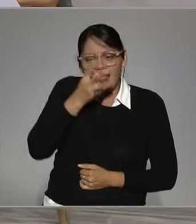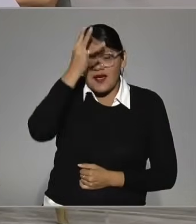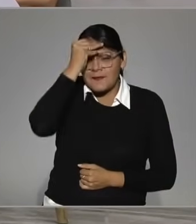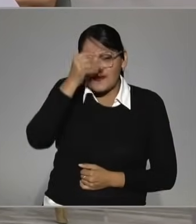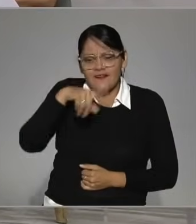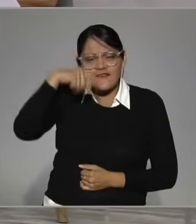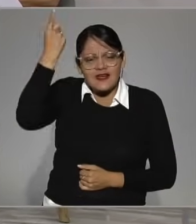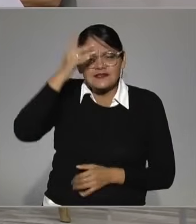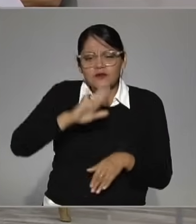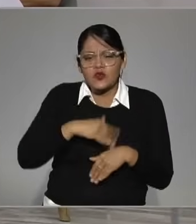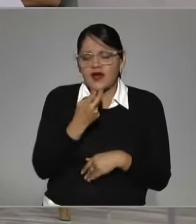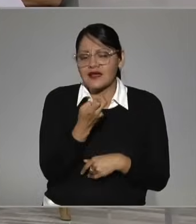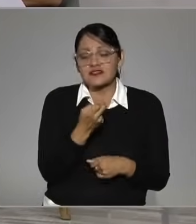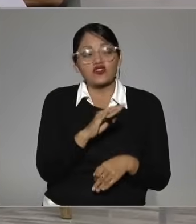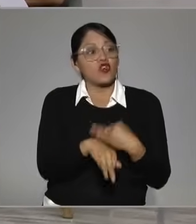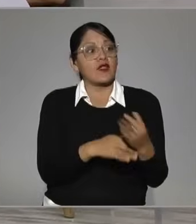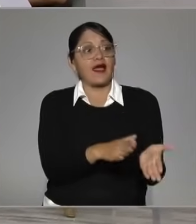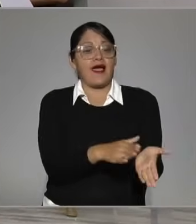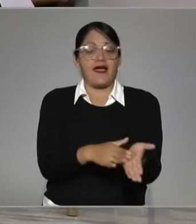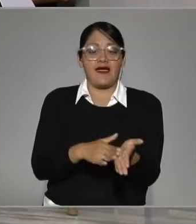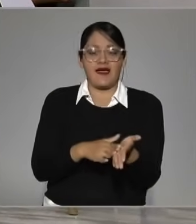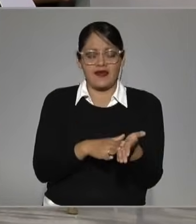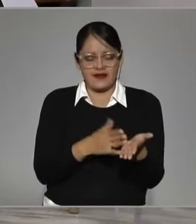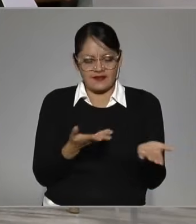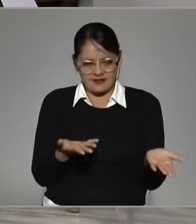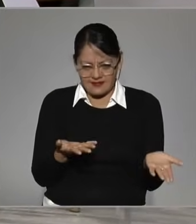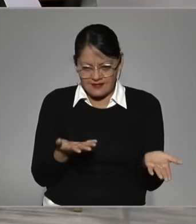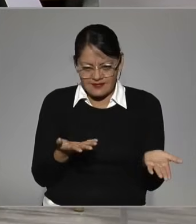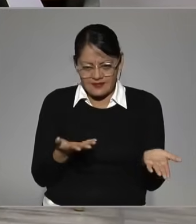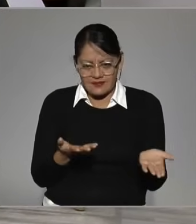es aplaudible. Eso es lo que se reconoce.